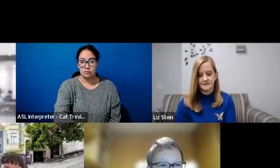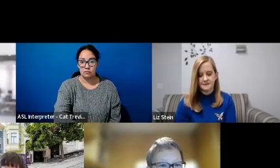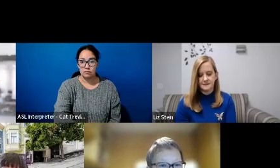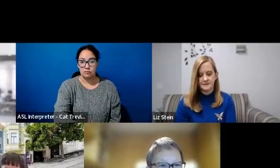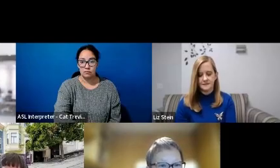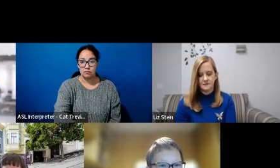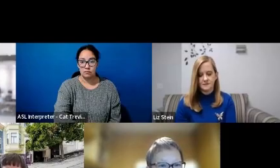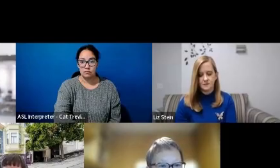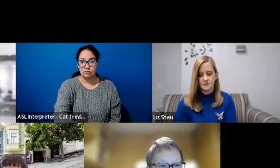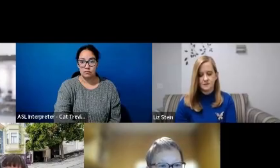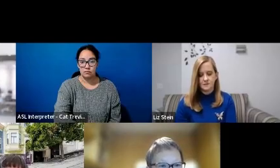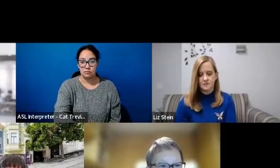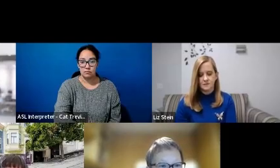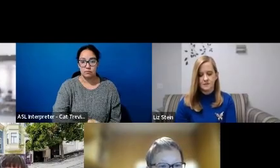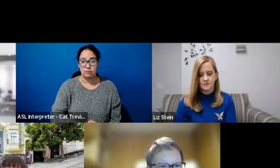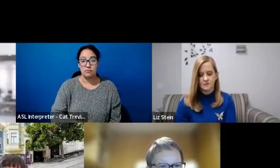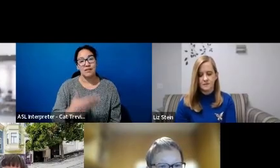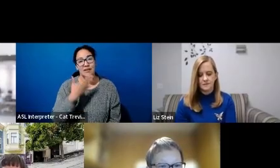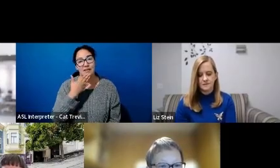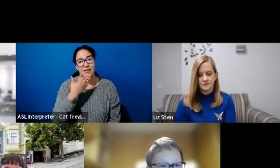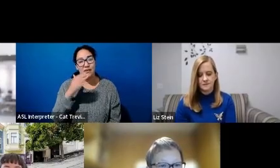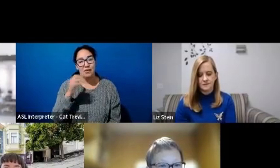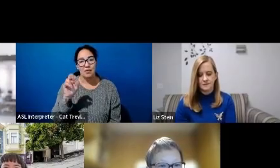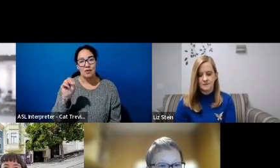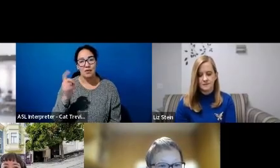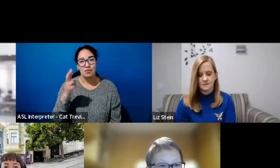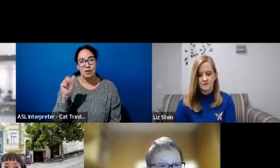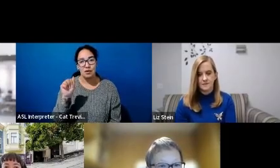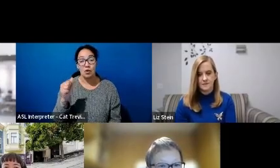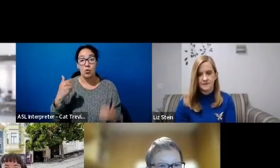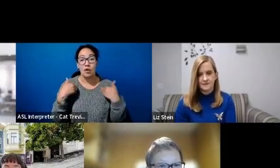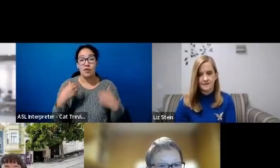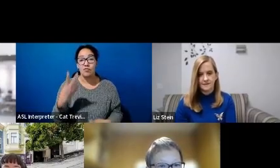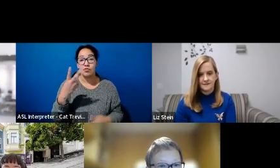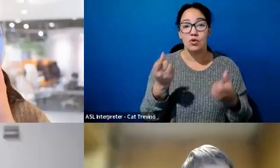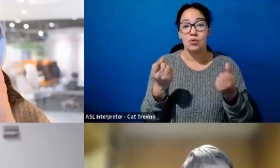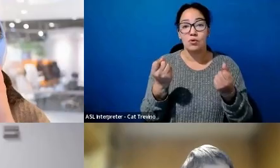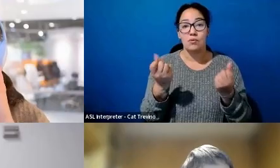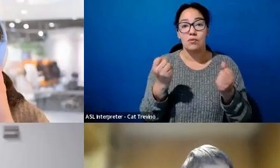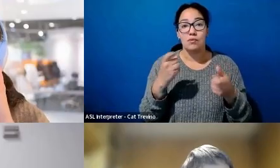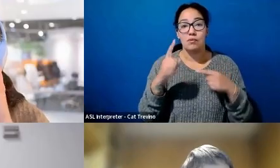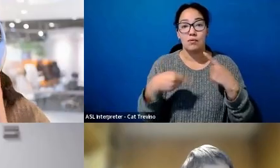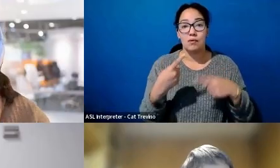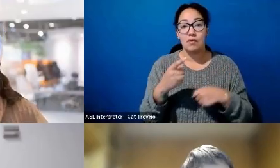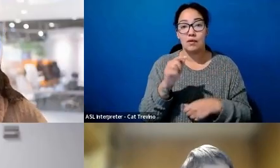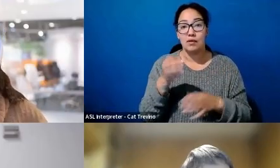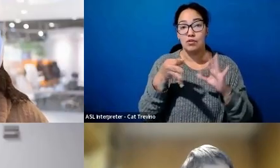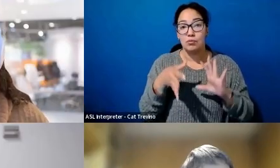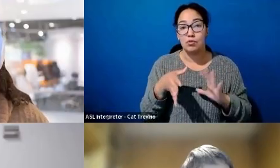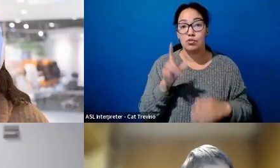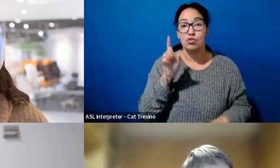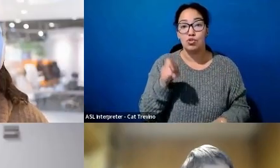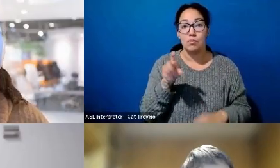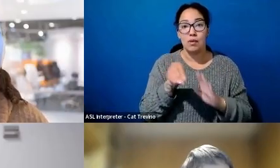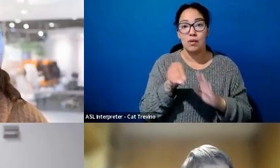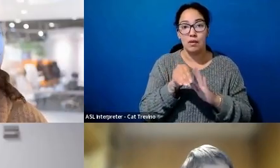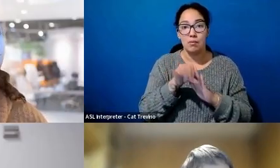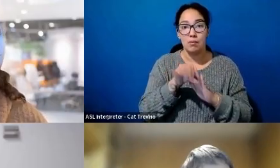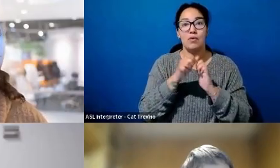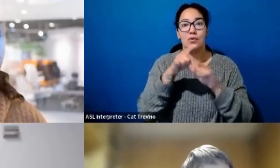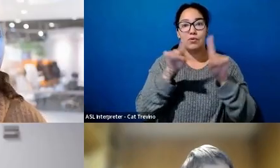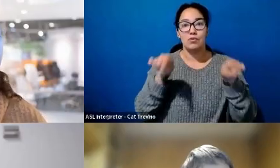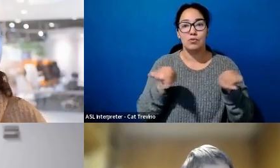you, Emily. Thank you, Andrea. We also have 2 ASL interpreters who should be spotlighted on your